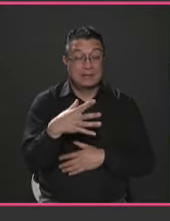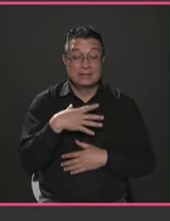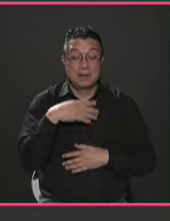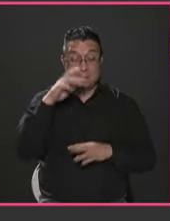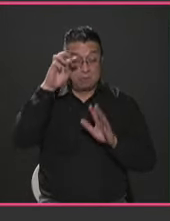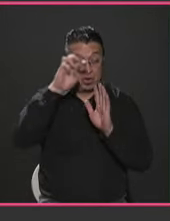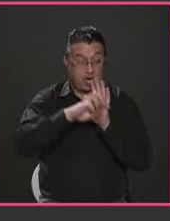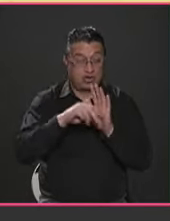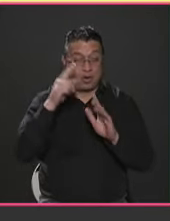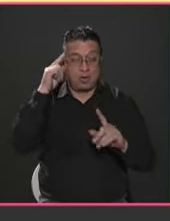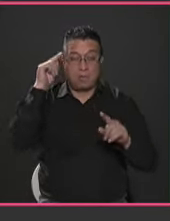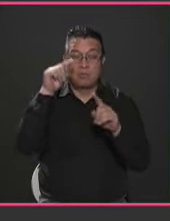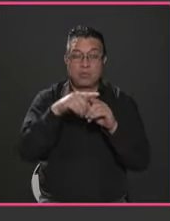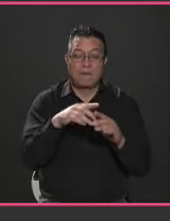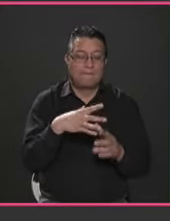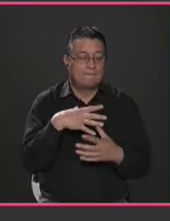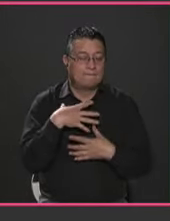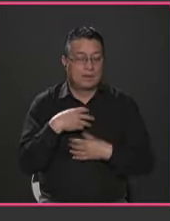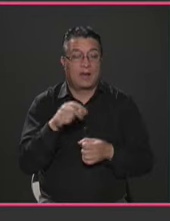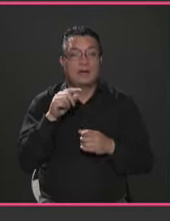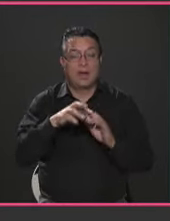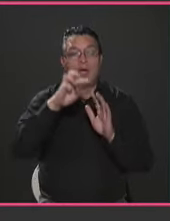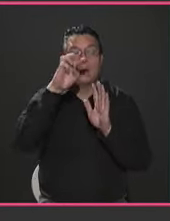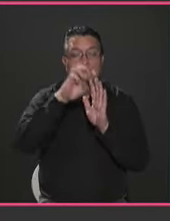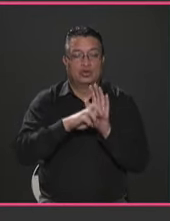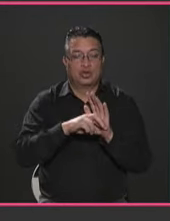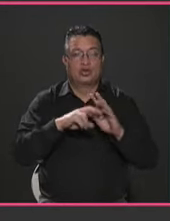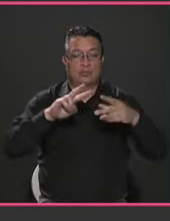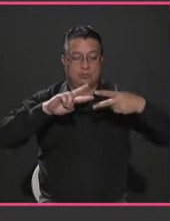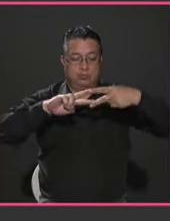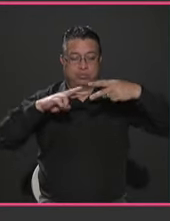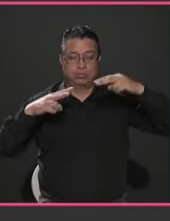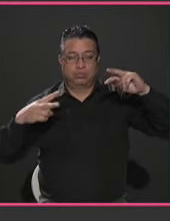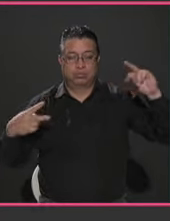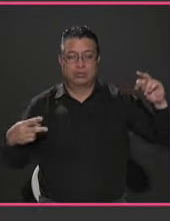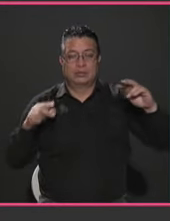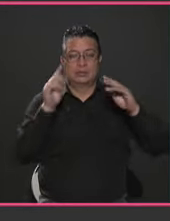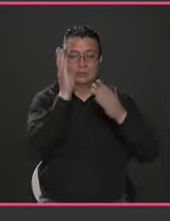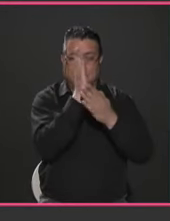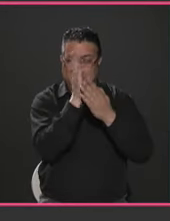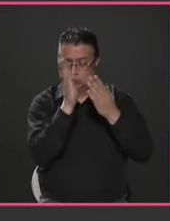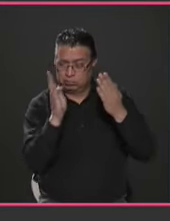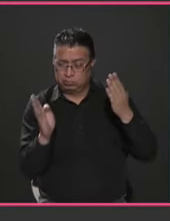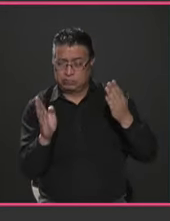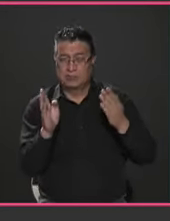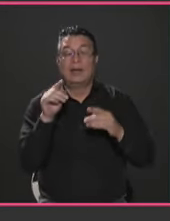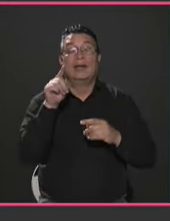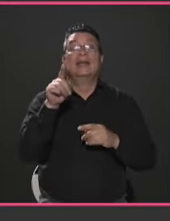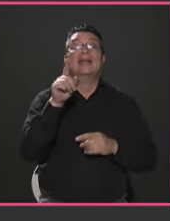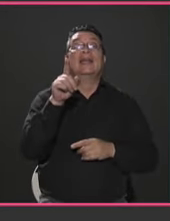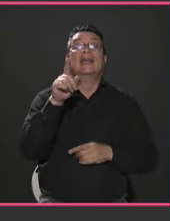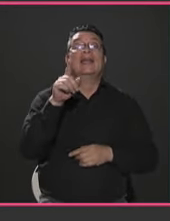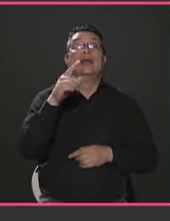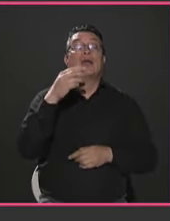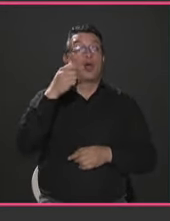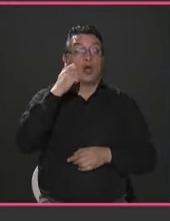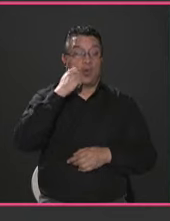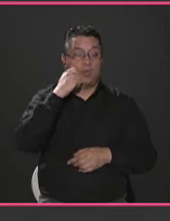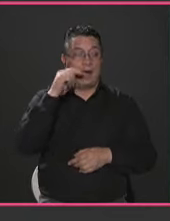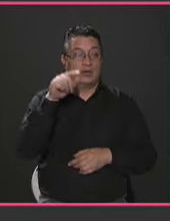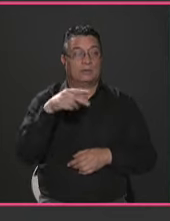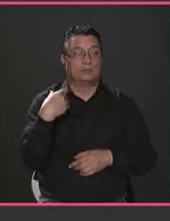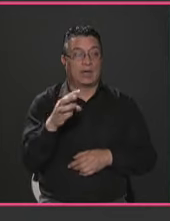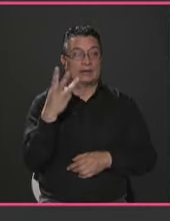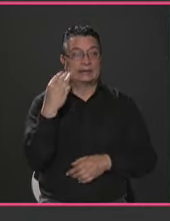como seres humanos ha sido el proyecto de secuenciación del genoma humano y este proyecto tomó nada más que